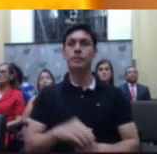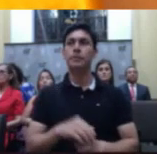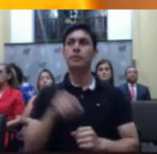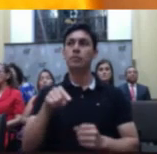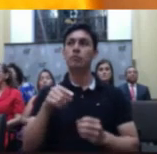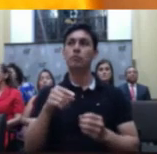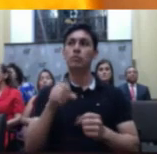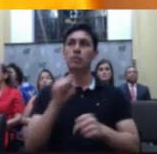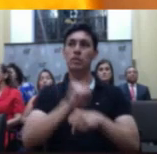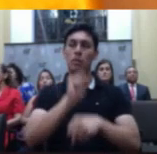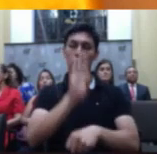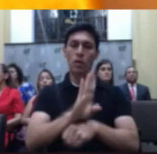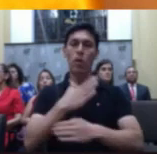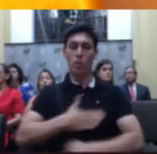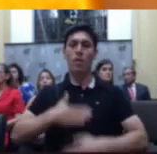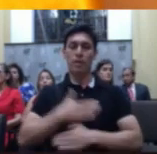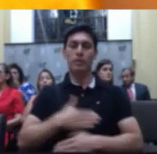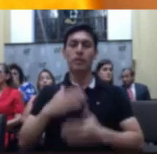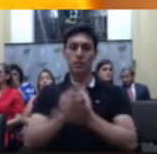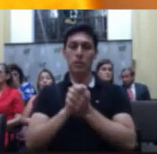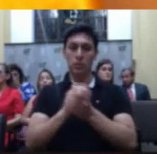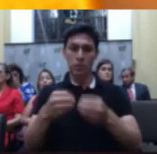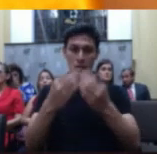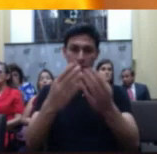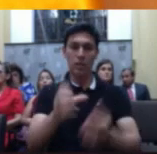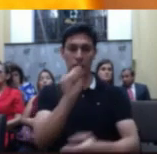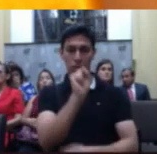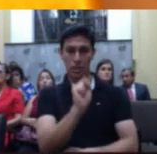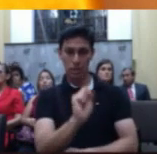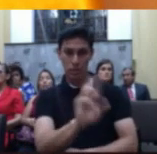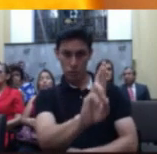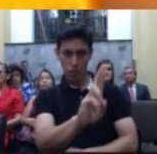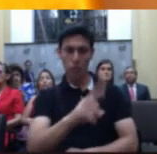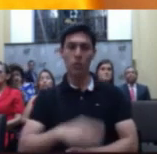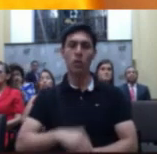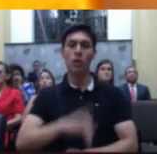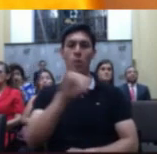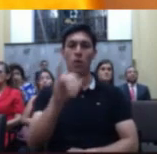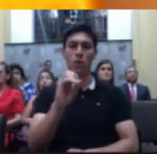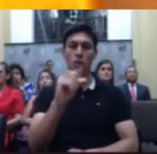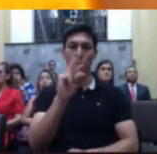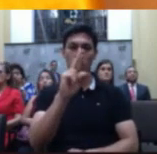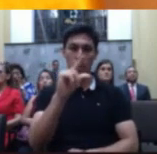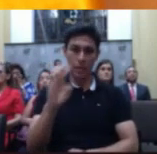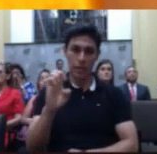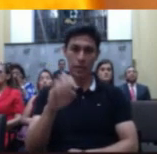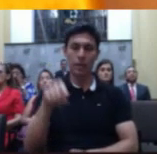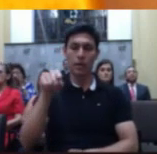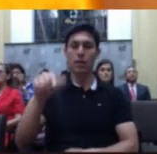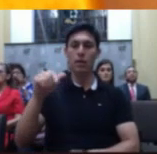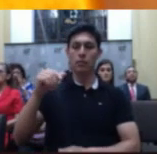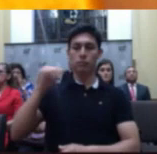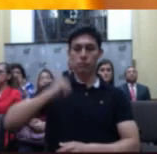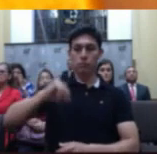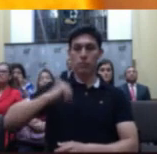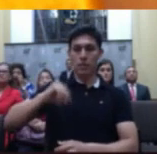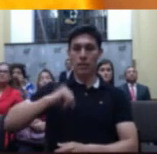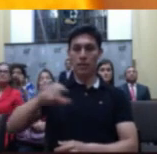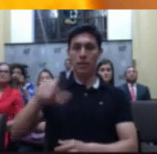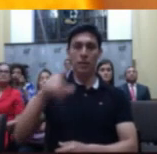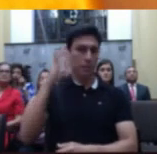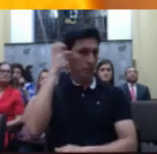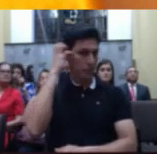se complace en saludar al señor Jorge Muñoz Wells, alcalde de la Municipalidad de Miraflores, con motivo de celebrar